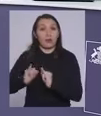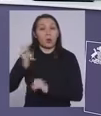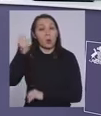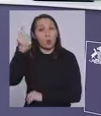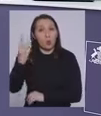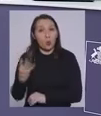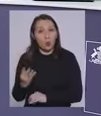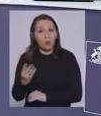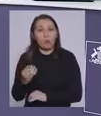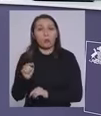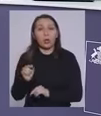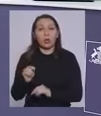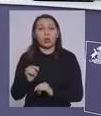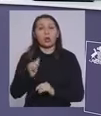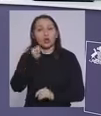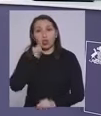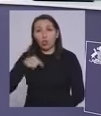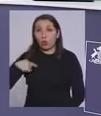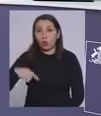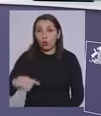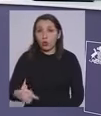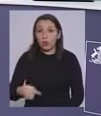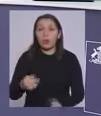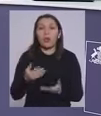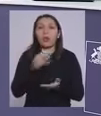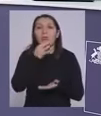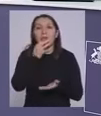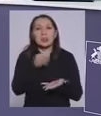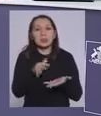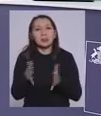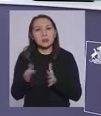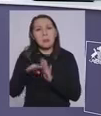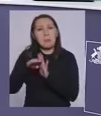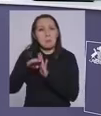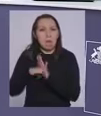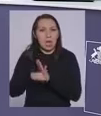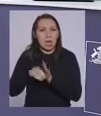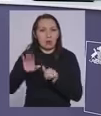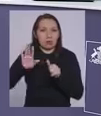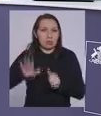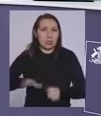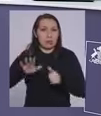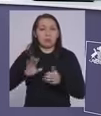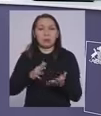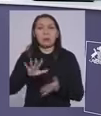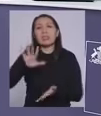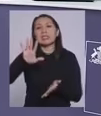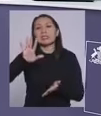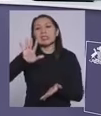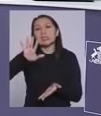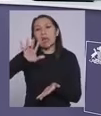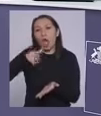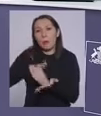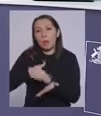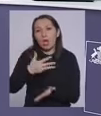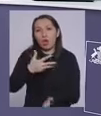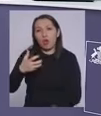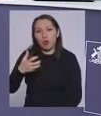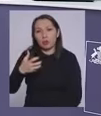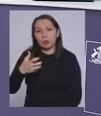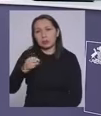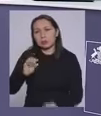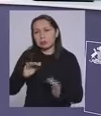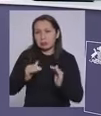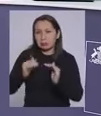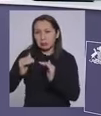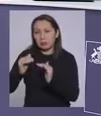cifra que se está reportando en el reporte diario, habla de menos de 6.000, 5.900 y un poco